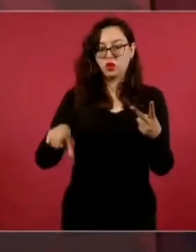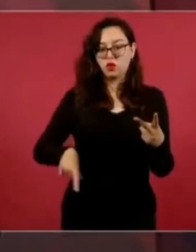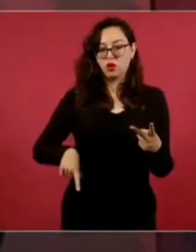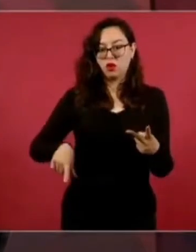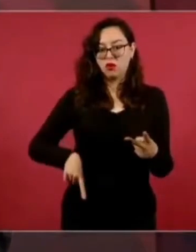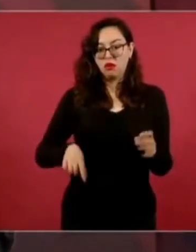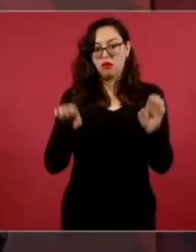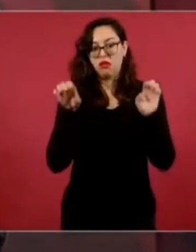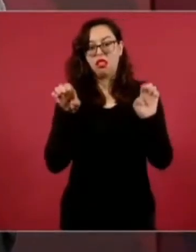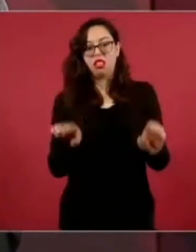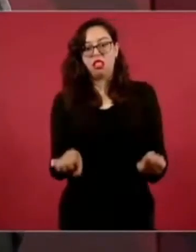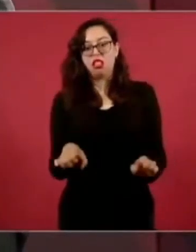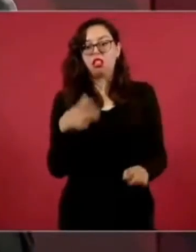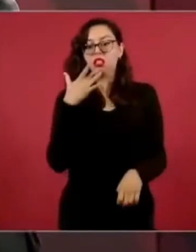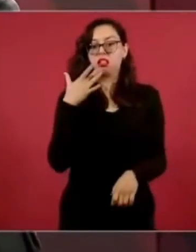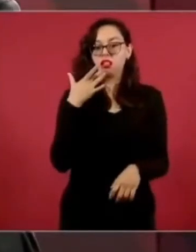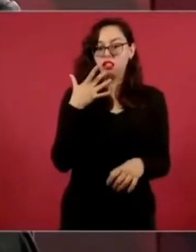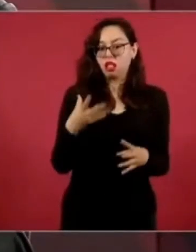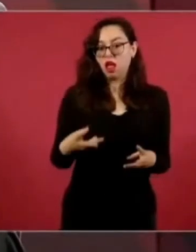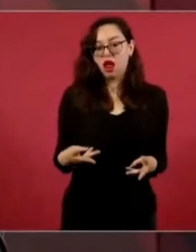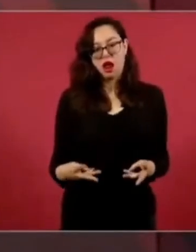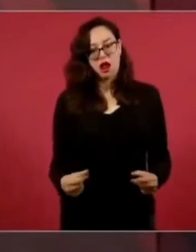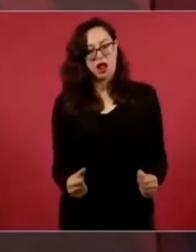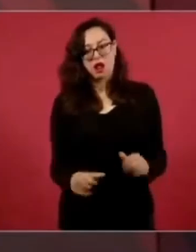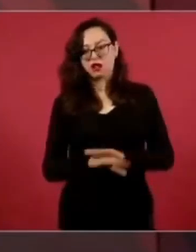gobierno. Eso fue